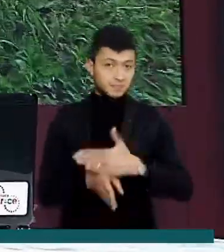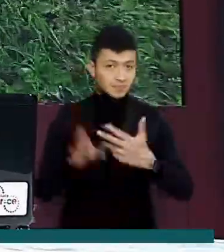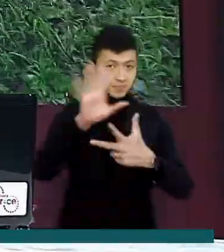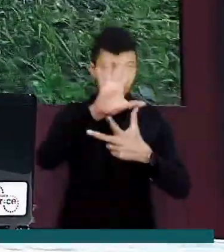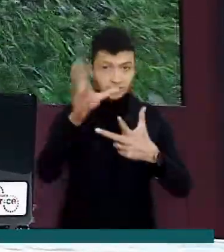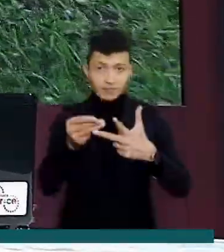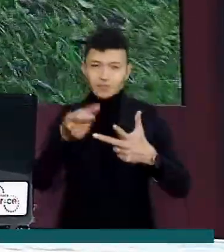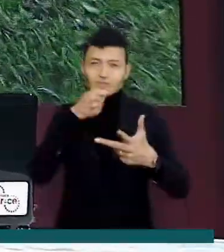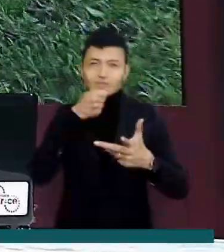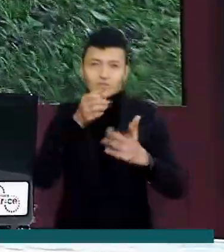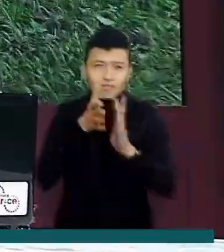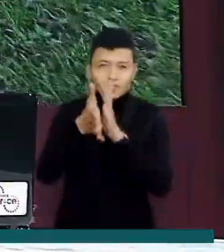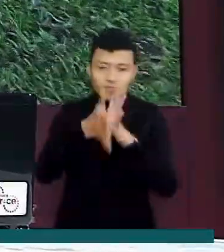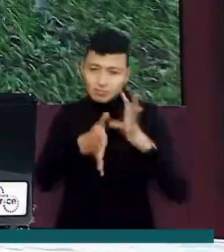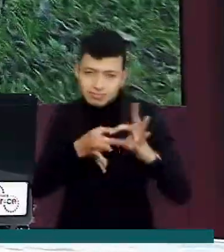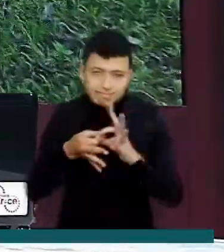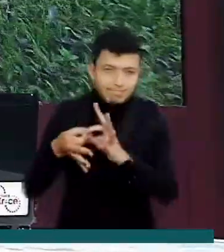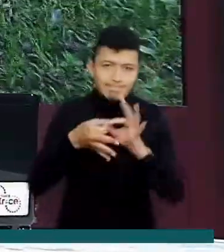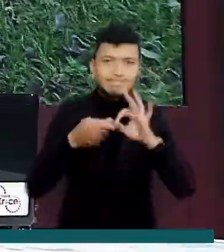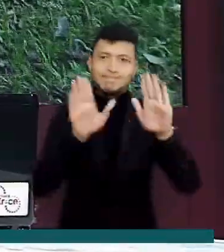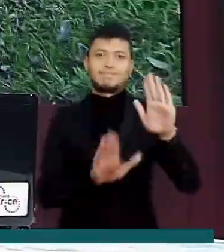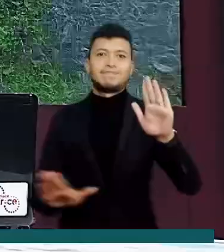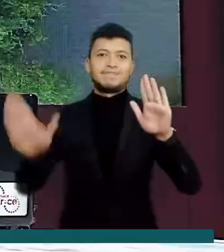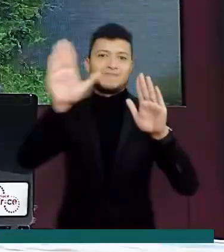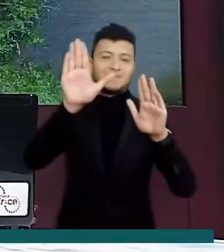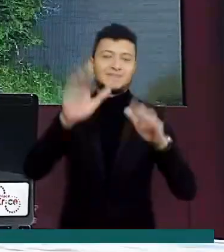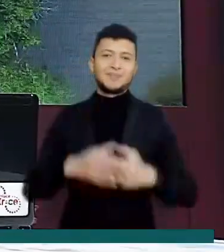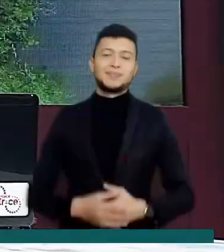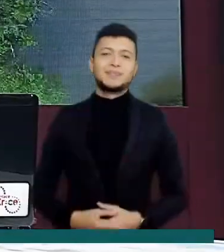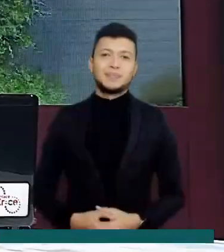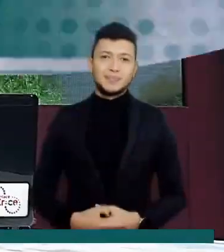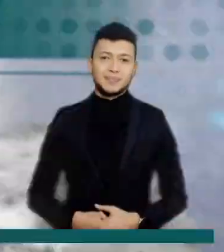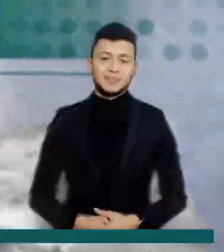Continuamos en Enlace 13, el informativo que une a nuestras regiones.